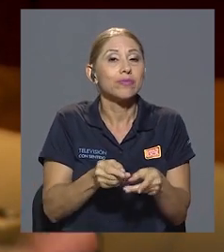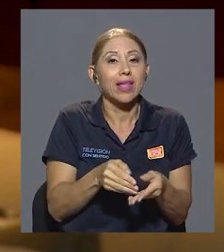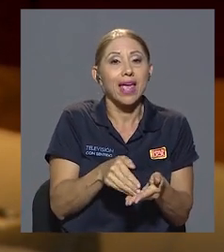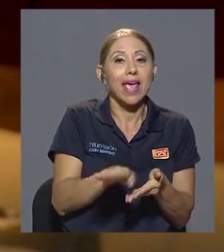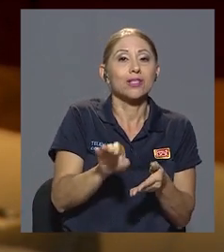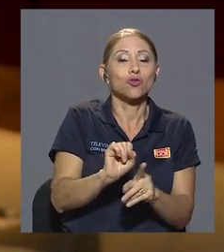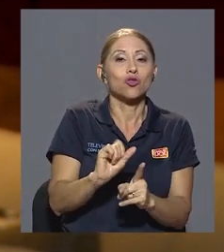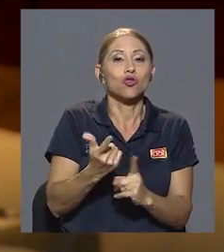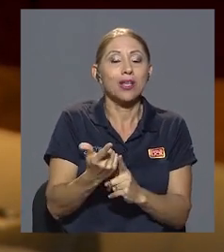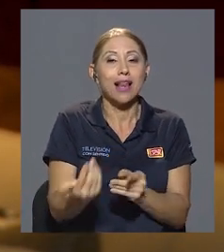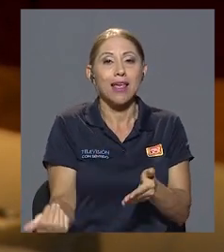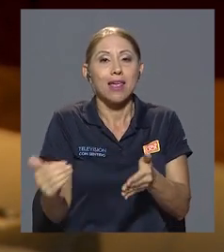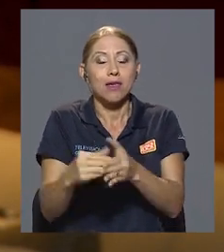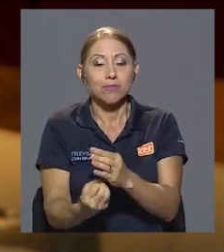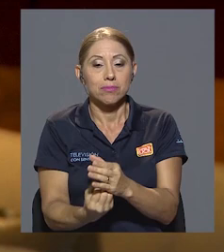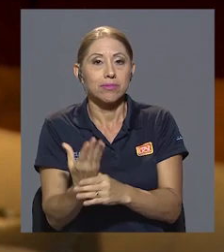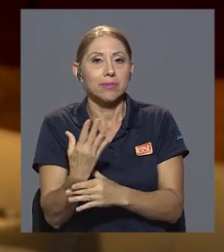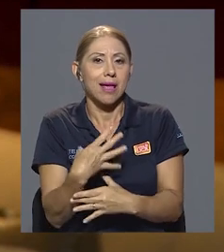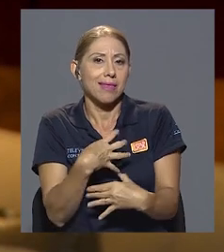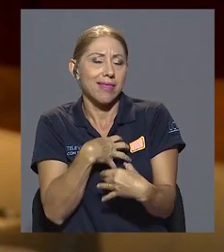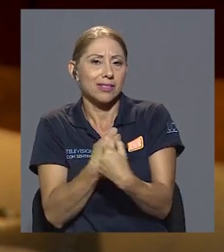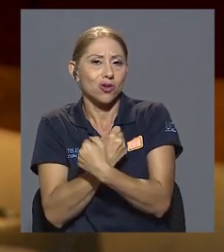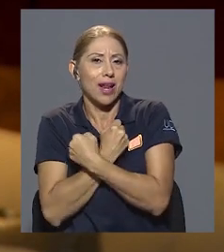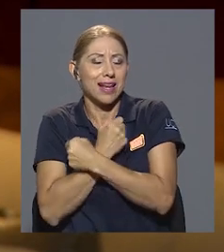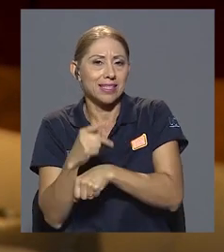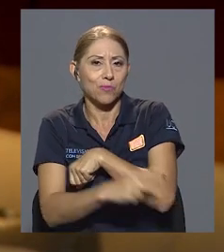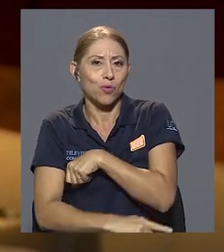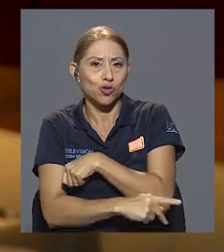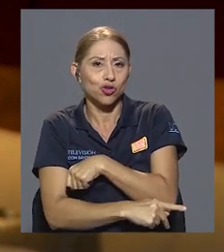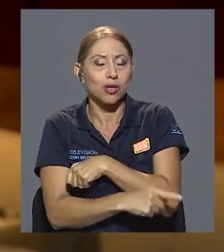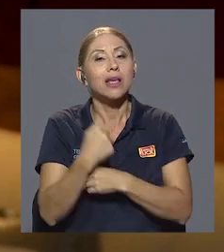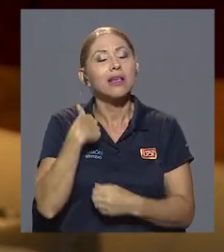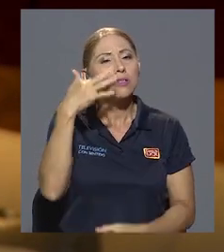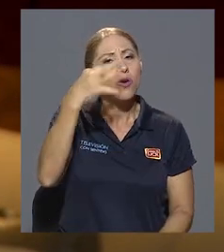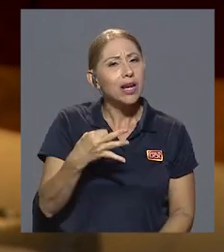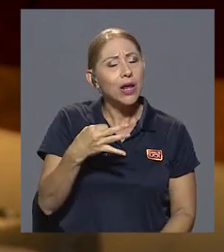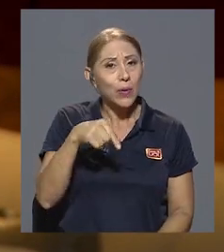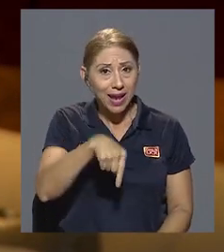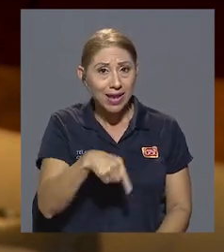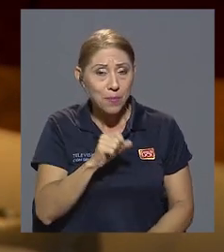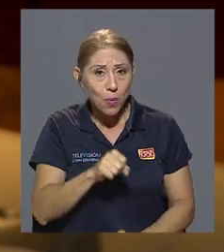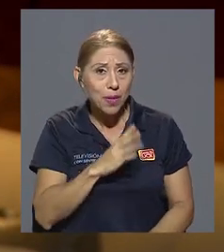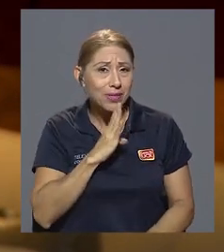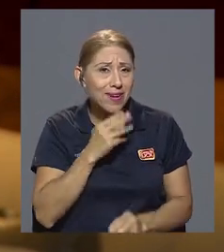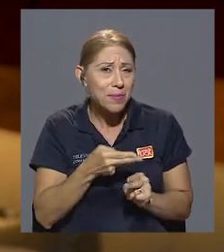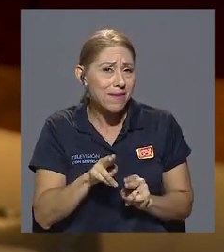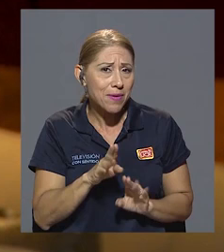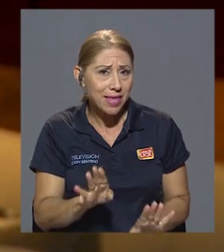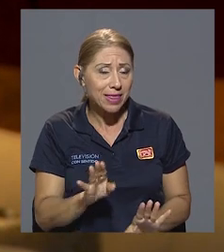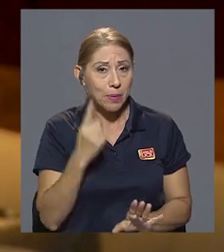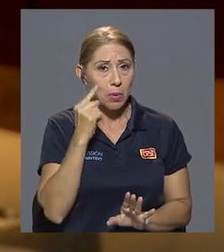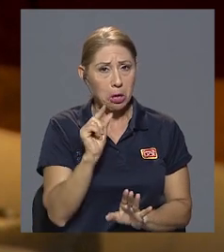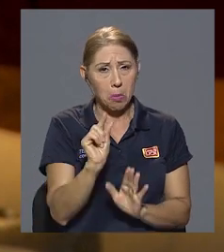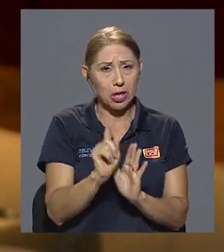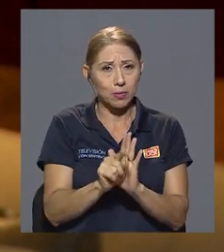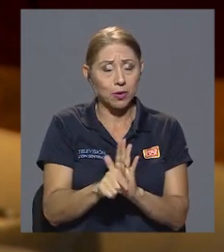resurgimiento de los nacionalismos y aquí yo creo que podríamos tocar aunque sea brevemente nos quedan ya